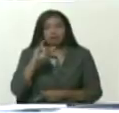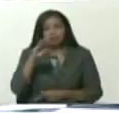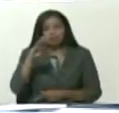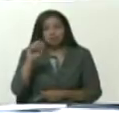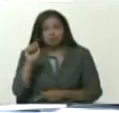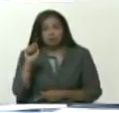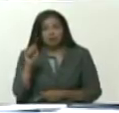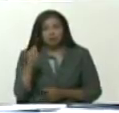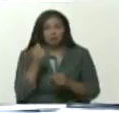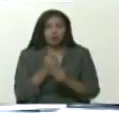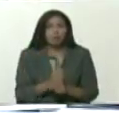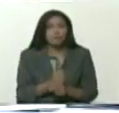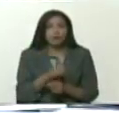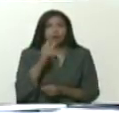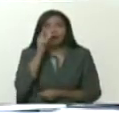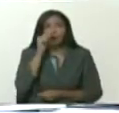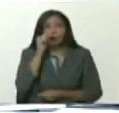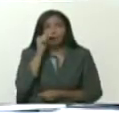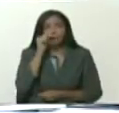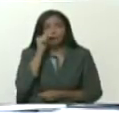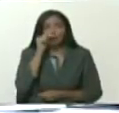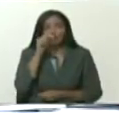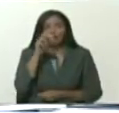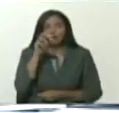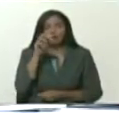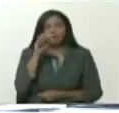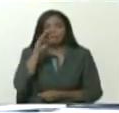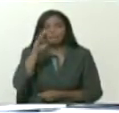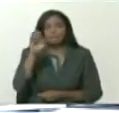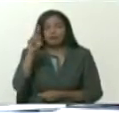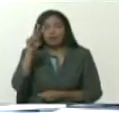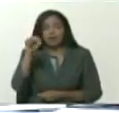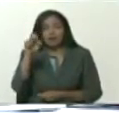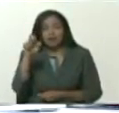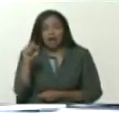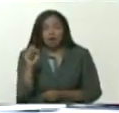esperan Freddy Bernal, el protector de Mérida,